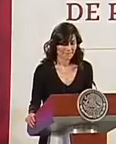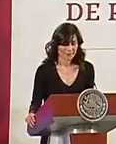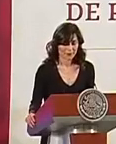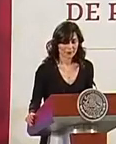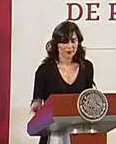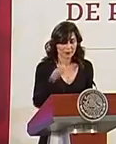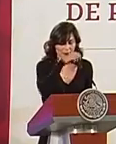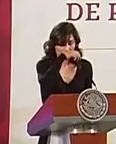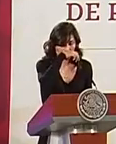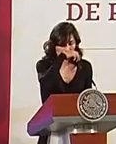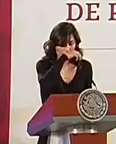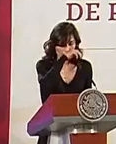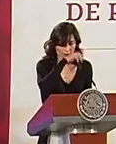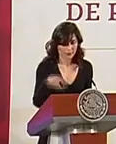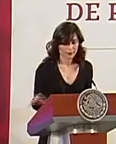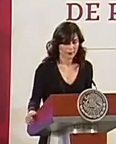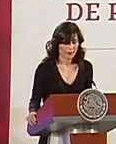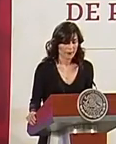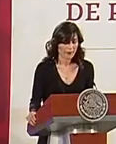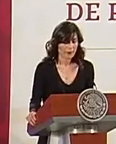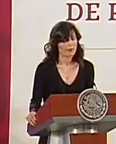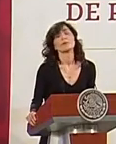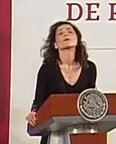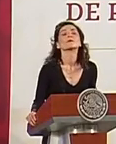presidente. Gracias.